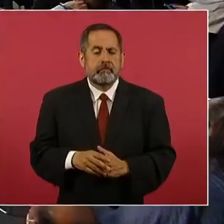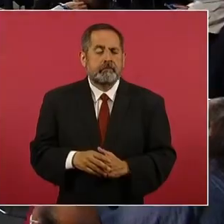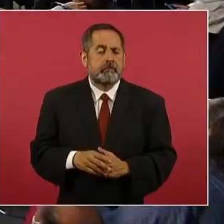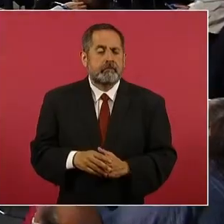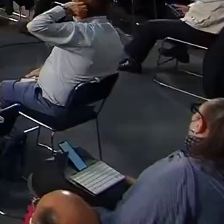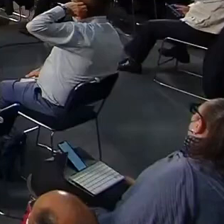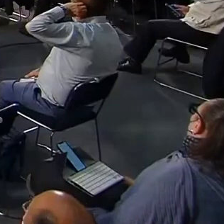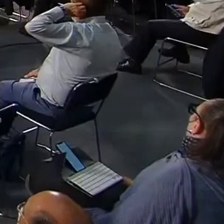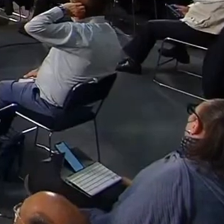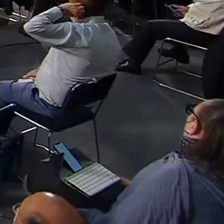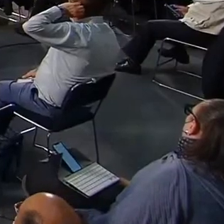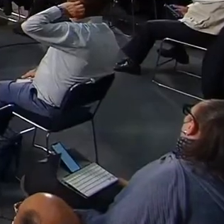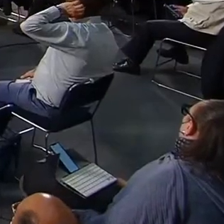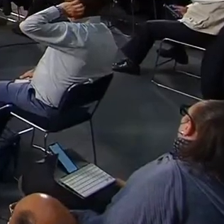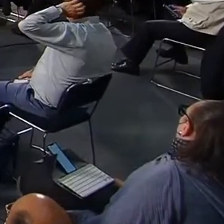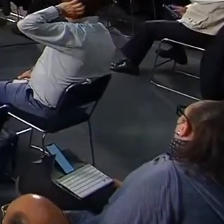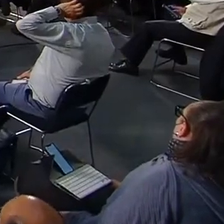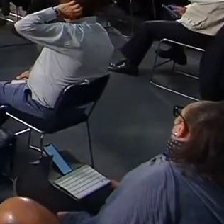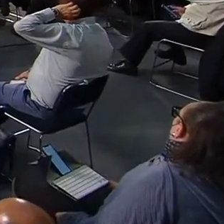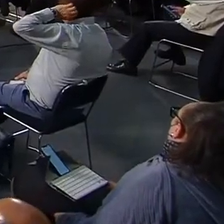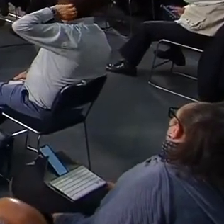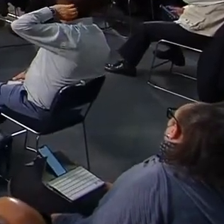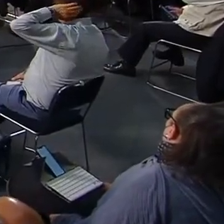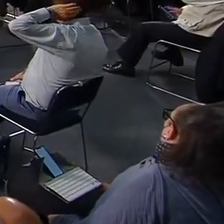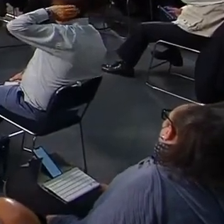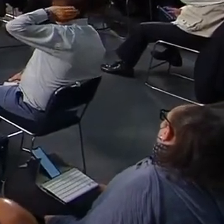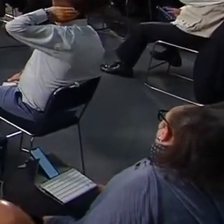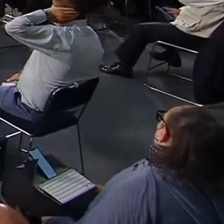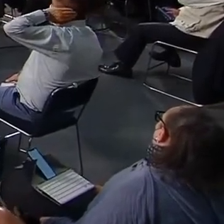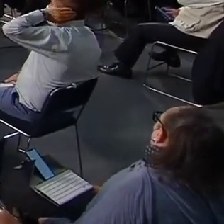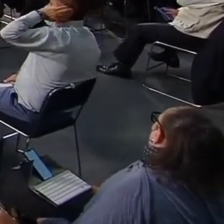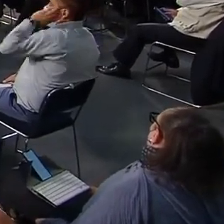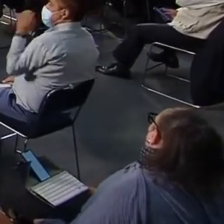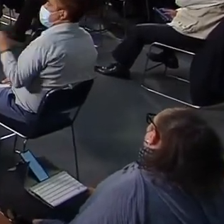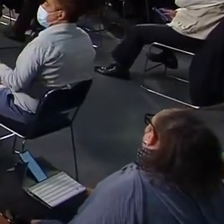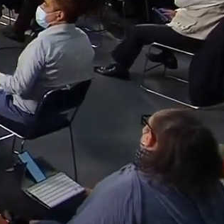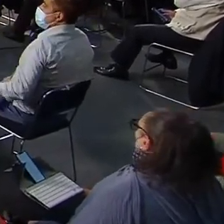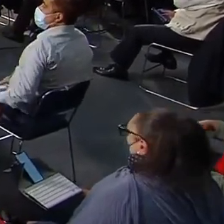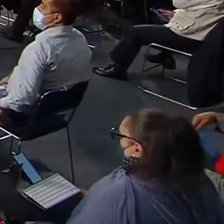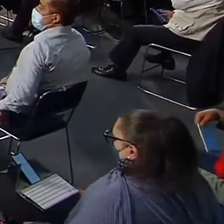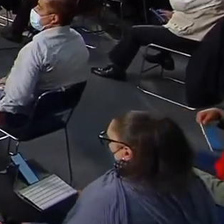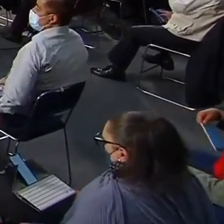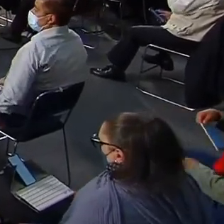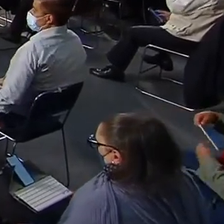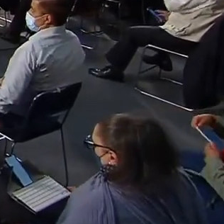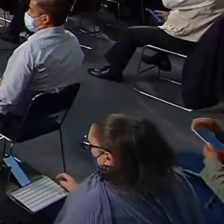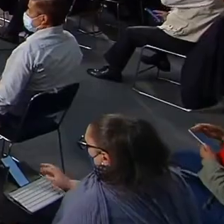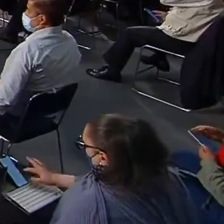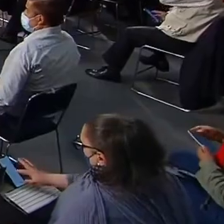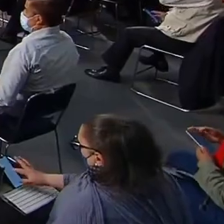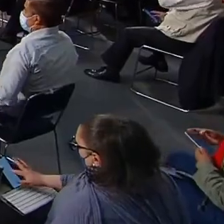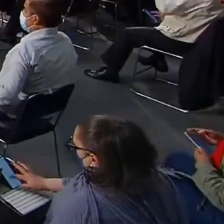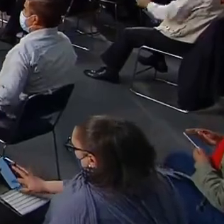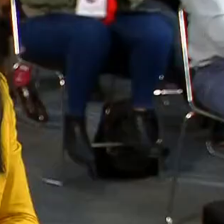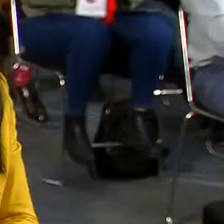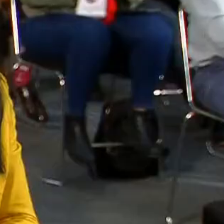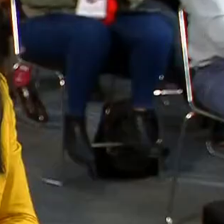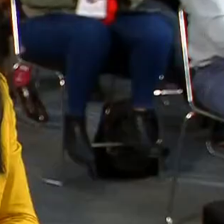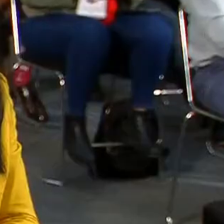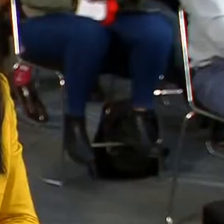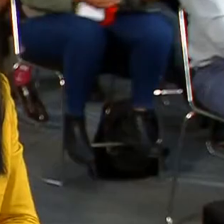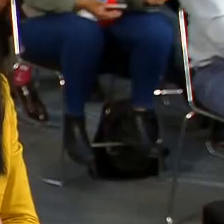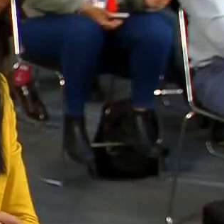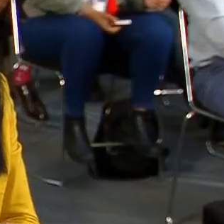apoyo, en el tema del gas bienestar, ya está dentro del gas, ya